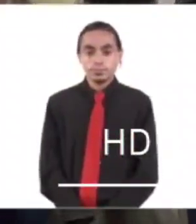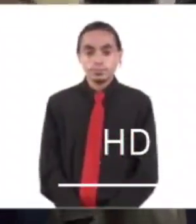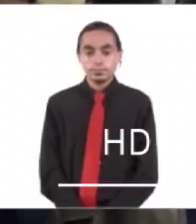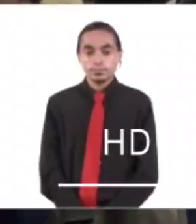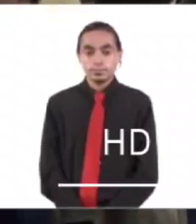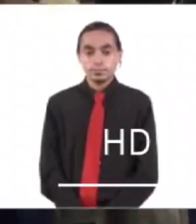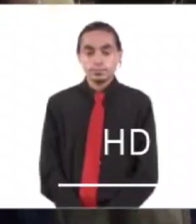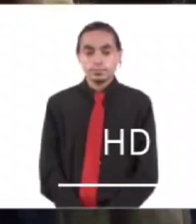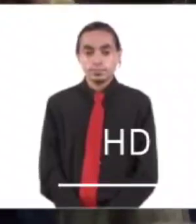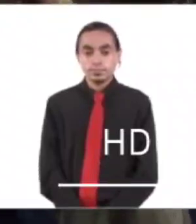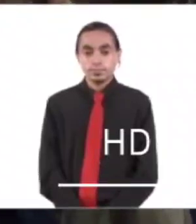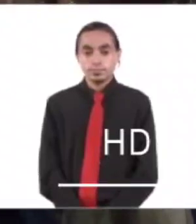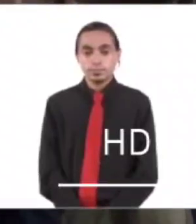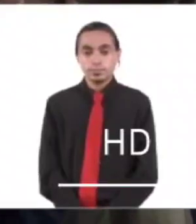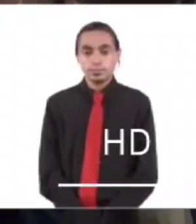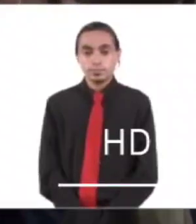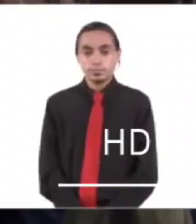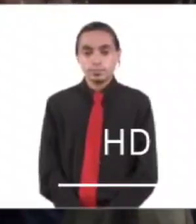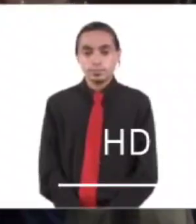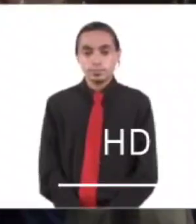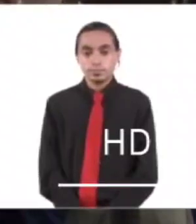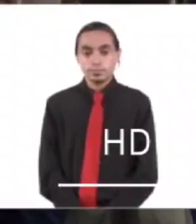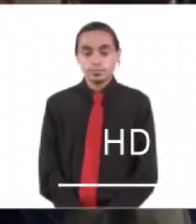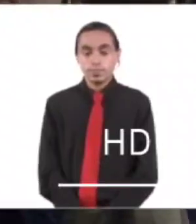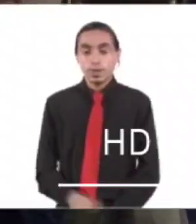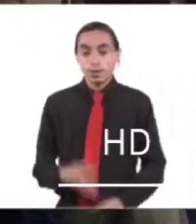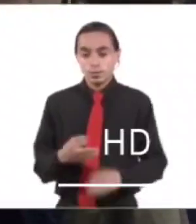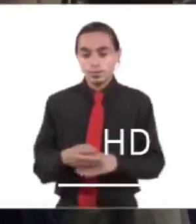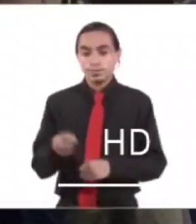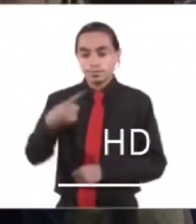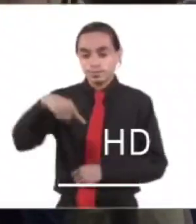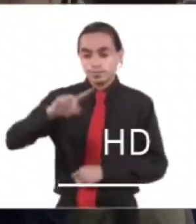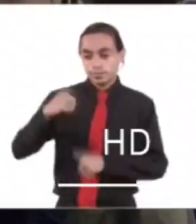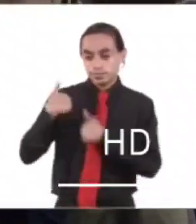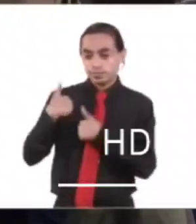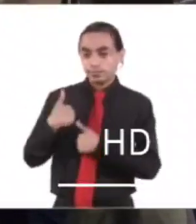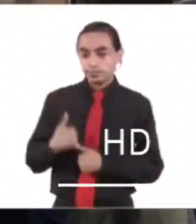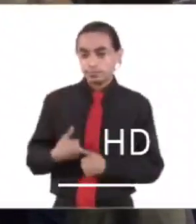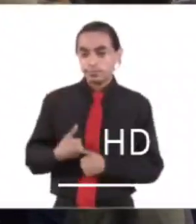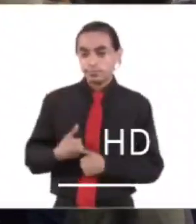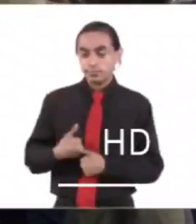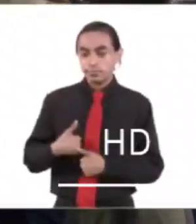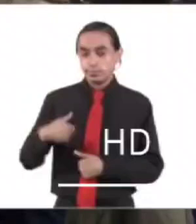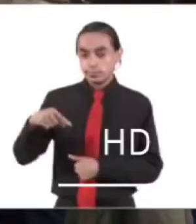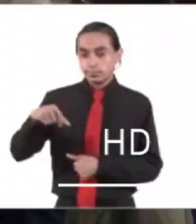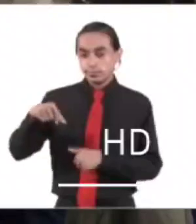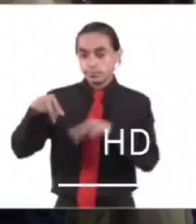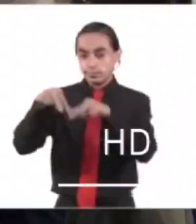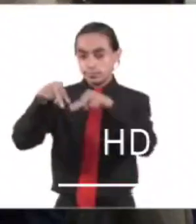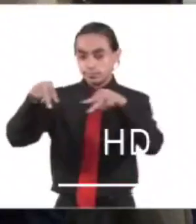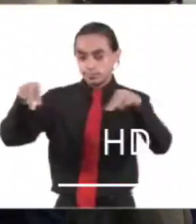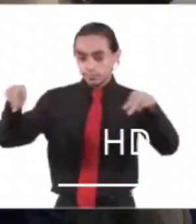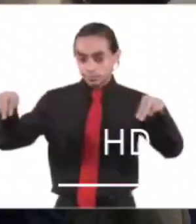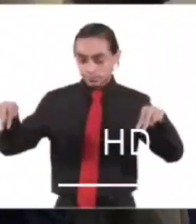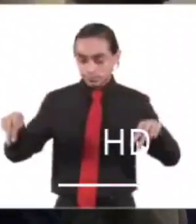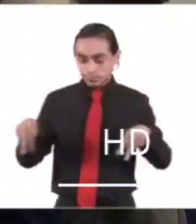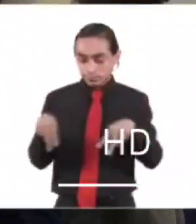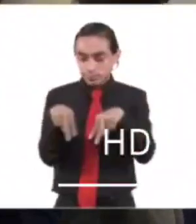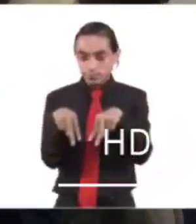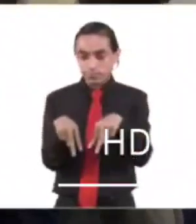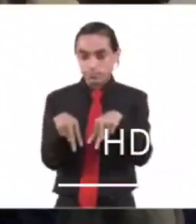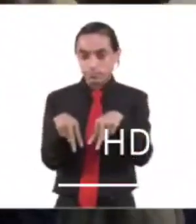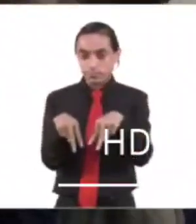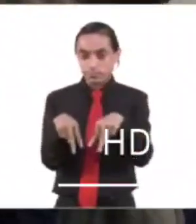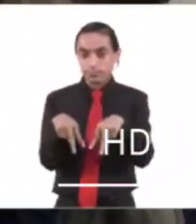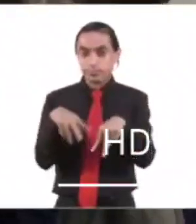Y para concluir, vamos a invitar a nuestras distinguidas autoridades, sean tan amables de acompañarnos abajo del templete, al frente de la